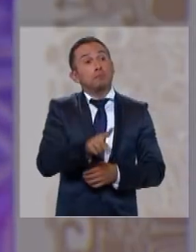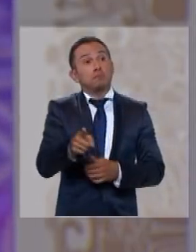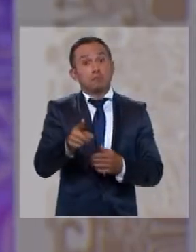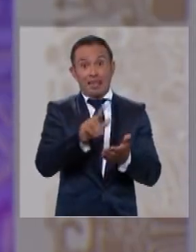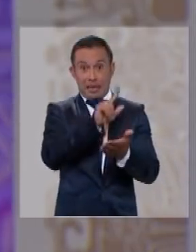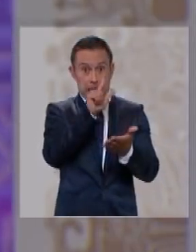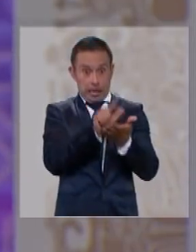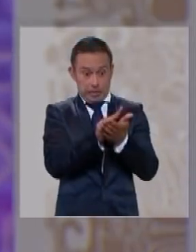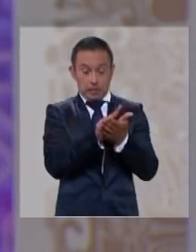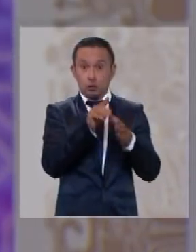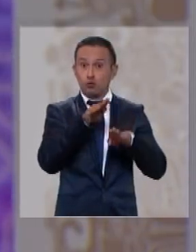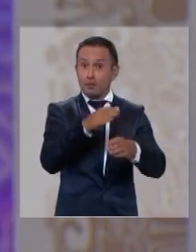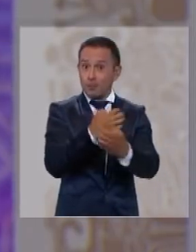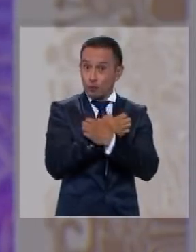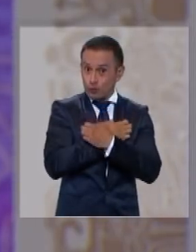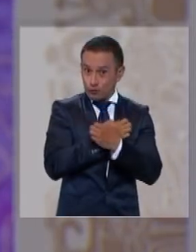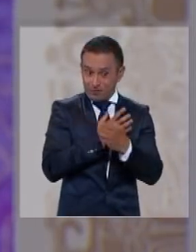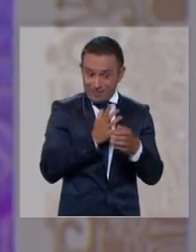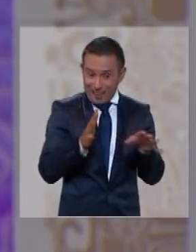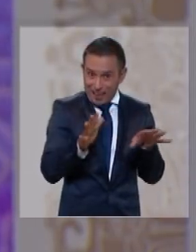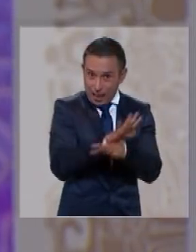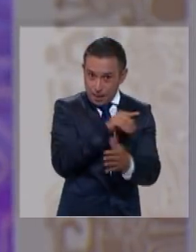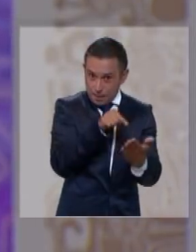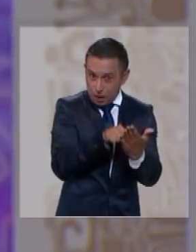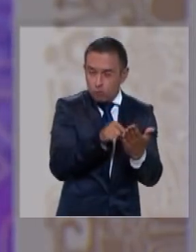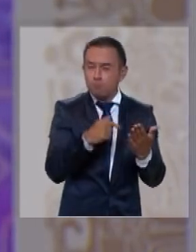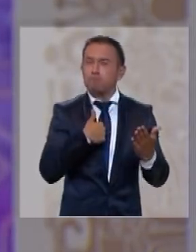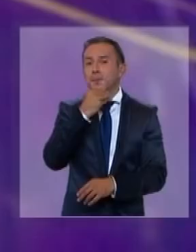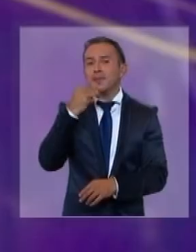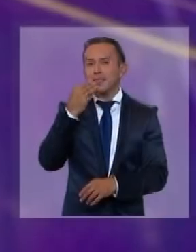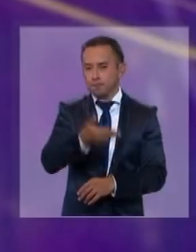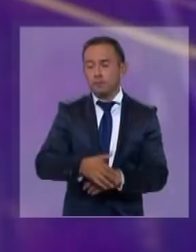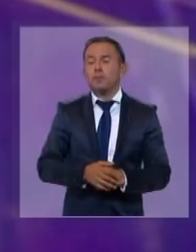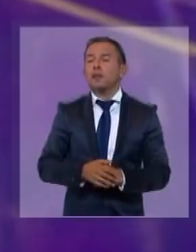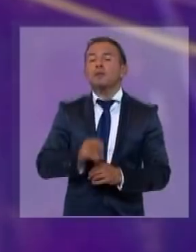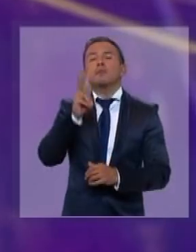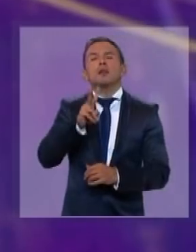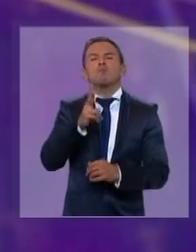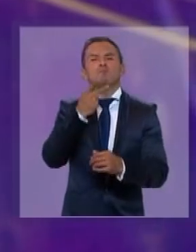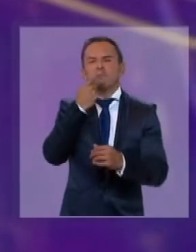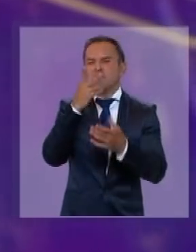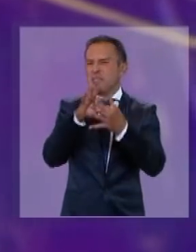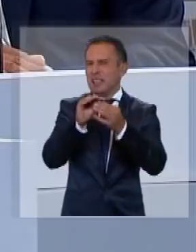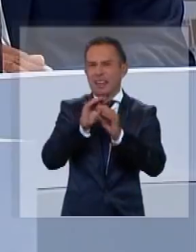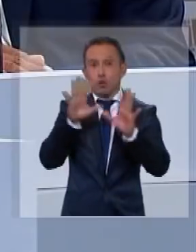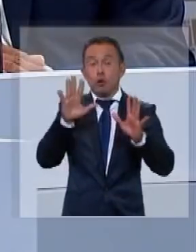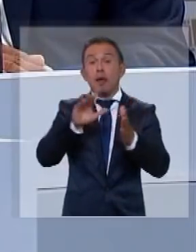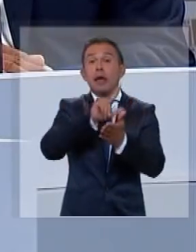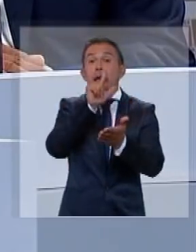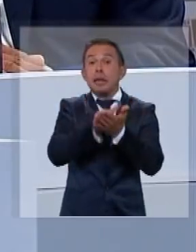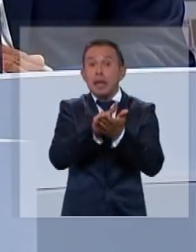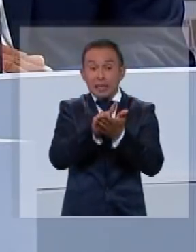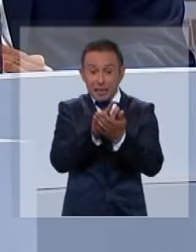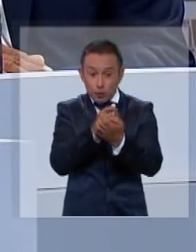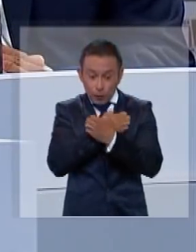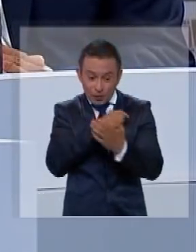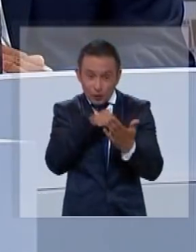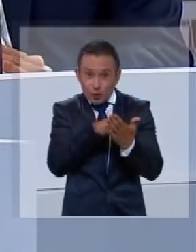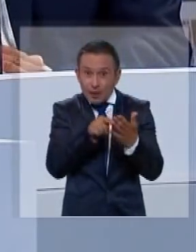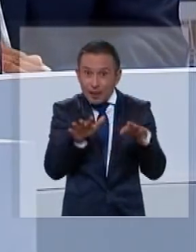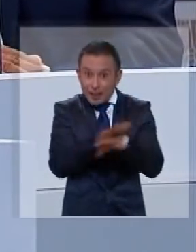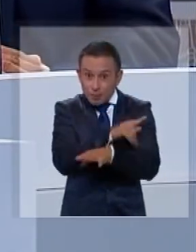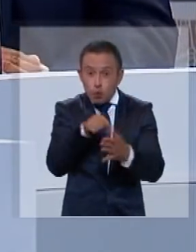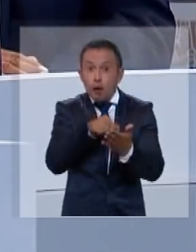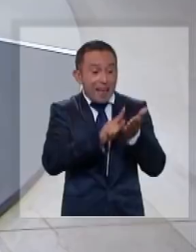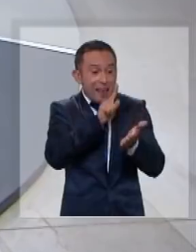considero que no es una reforma educativa lo que se aprobó. Cancelar la reforma educativa implica cancelar